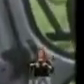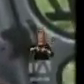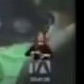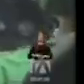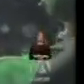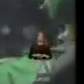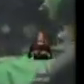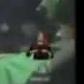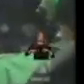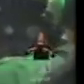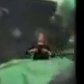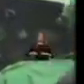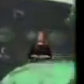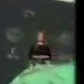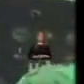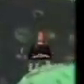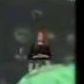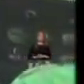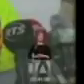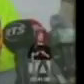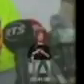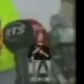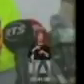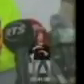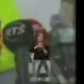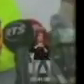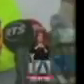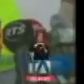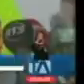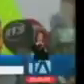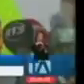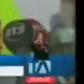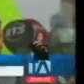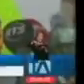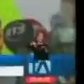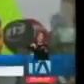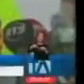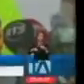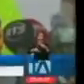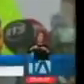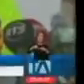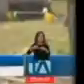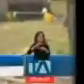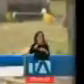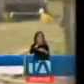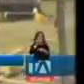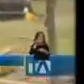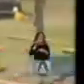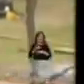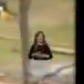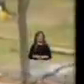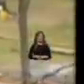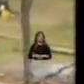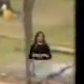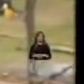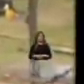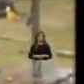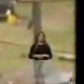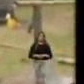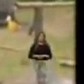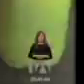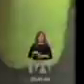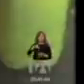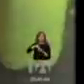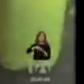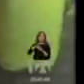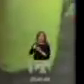será investigado. Primero por cultivo y tráfico de sustancias sujetas a fiscalización. En este inmueble se encontraron 3